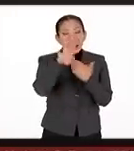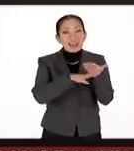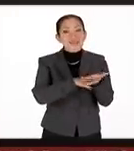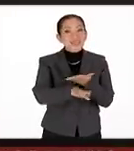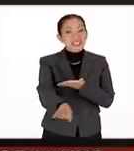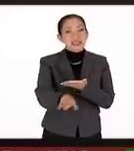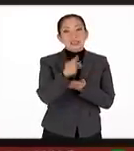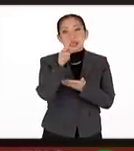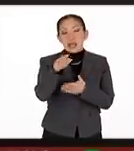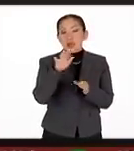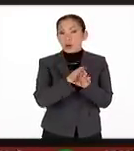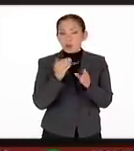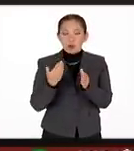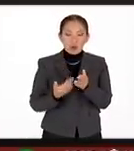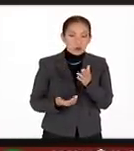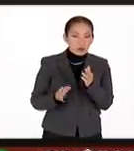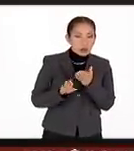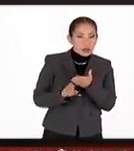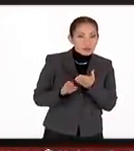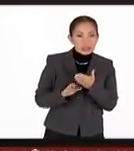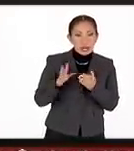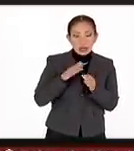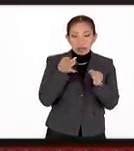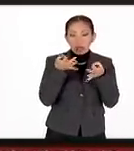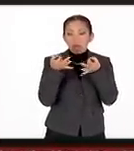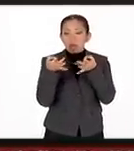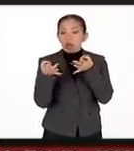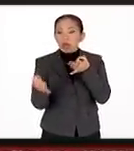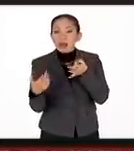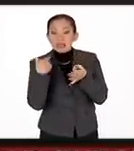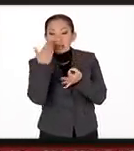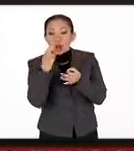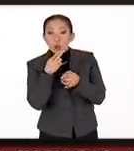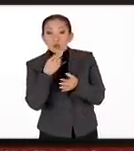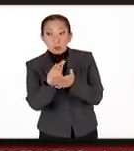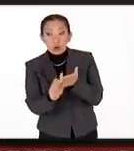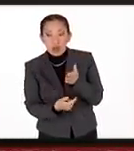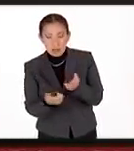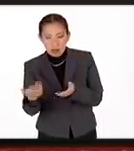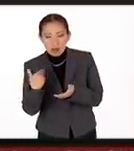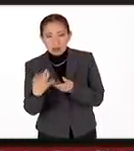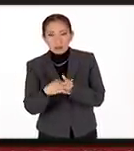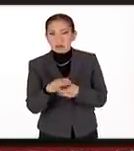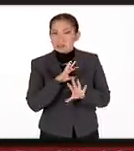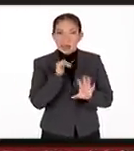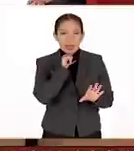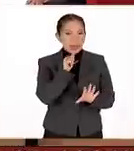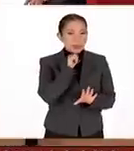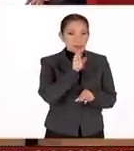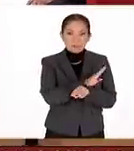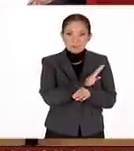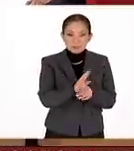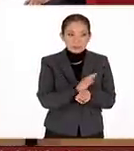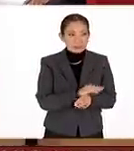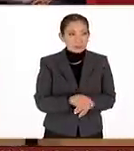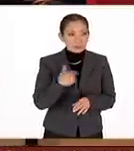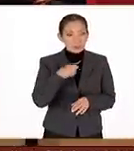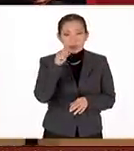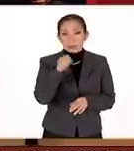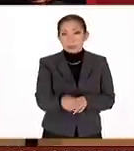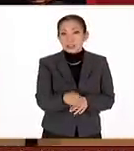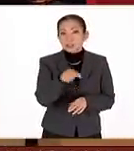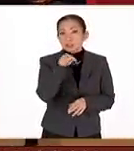precisamente de manera preventiva que haya la tentación de incurrir en este uso de programa En beneficio de algún partido político magistrado la propia